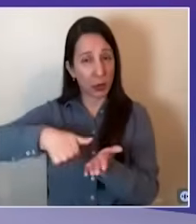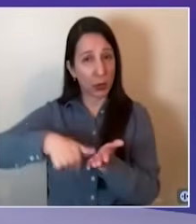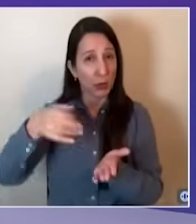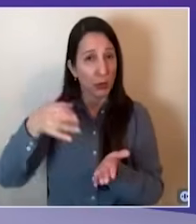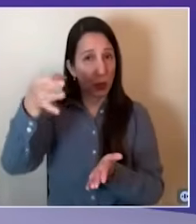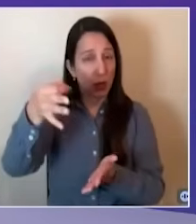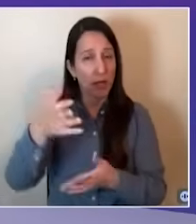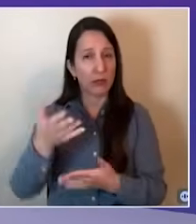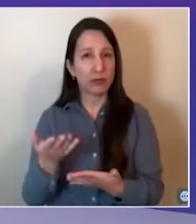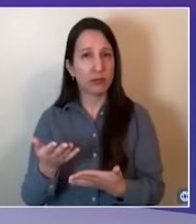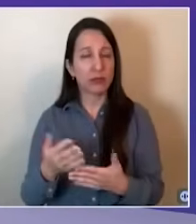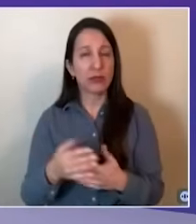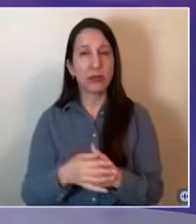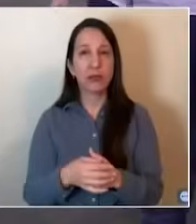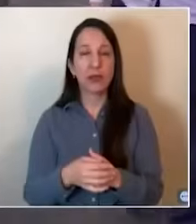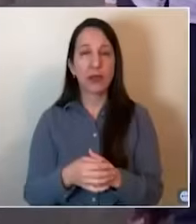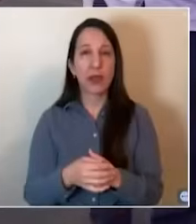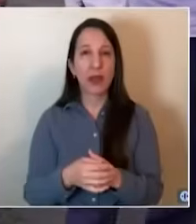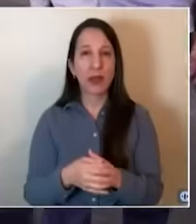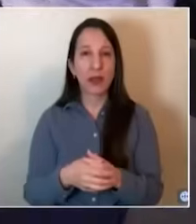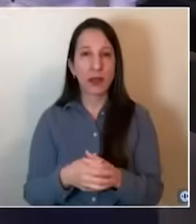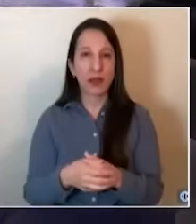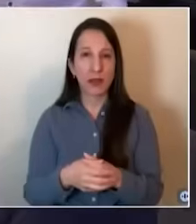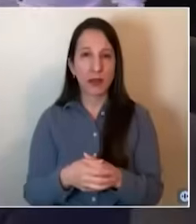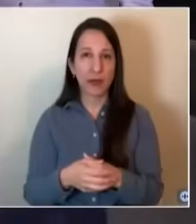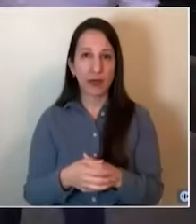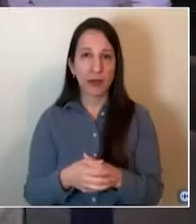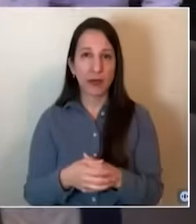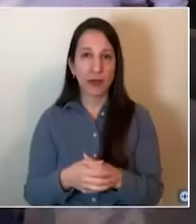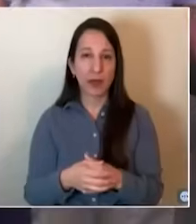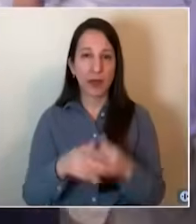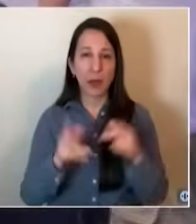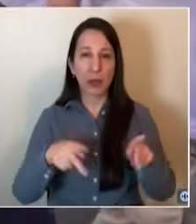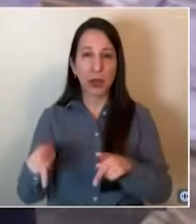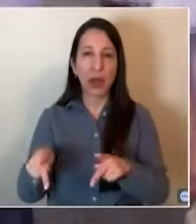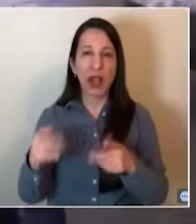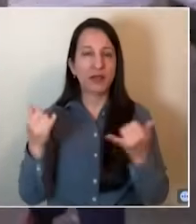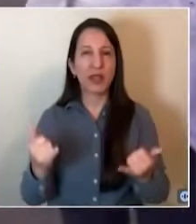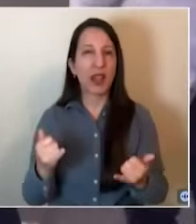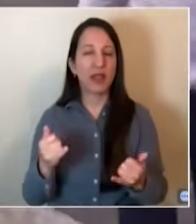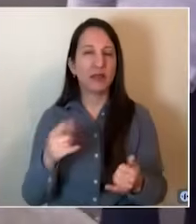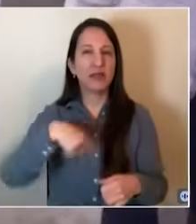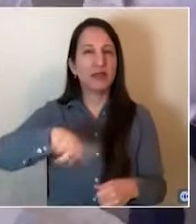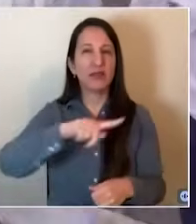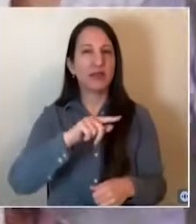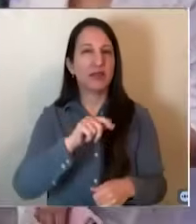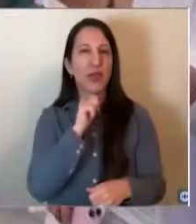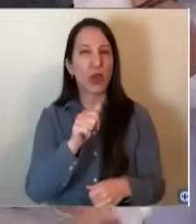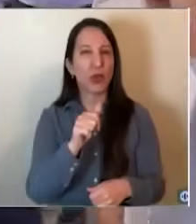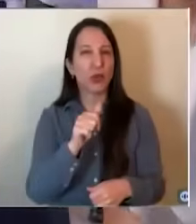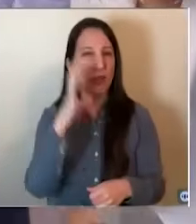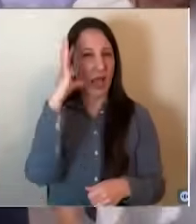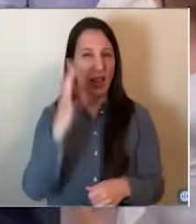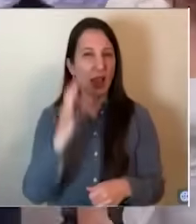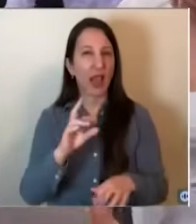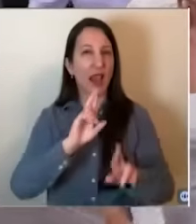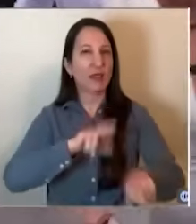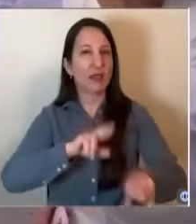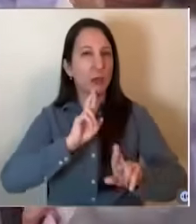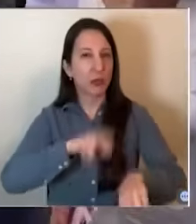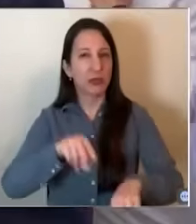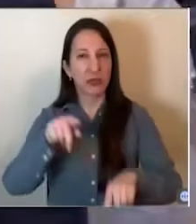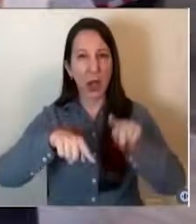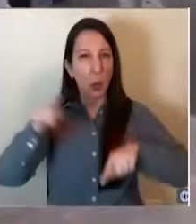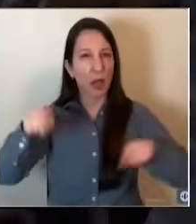forma, vamos a ver, ya la gente no cree tanto en los sondeos, en las encuestas, ¿verdad?